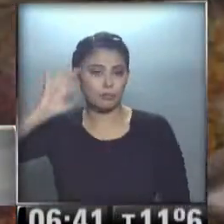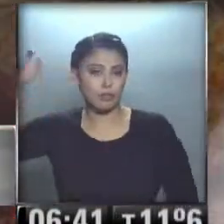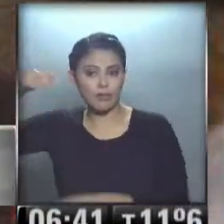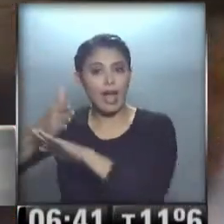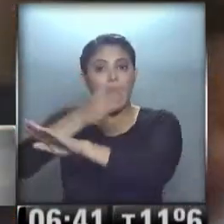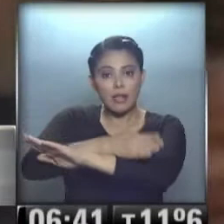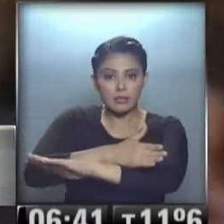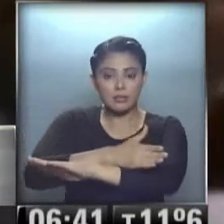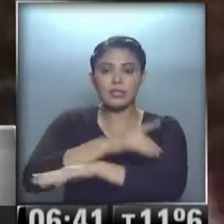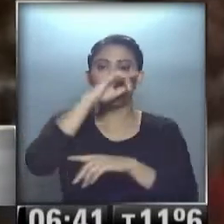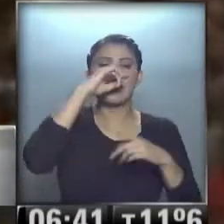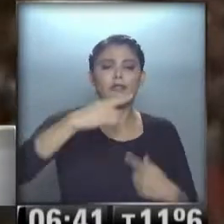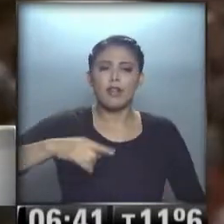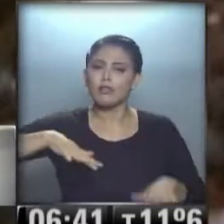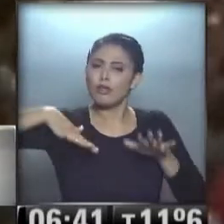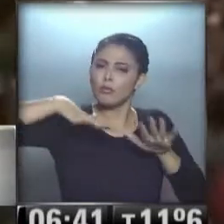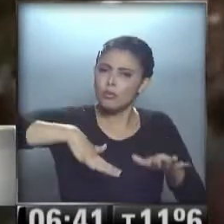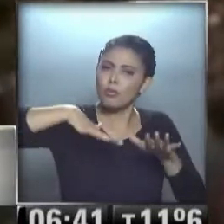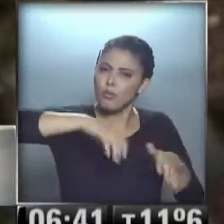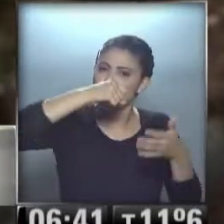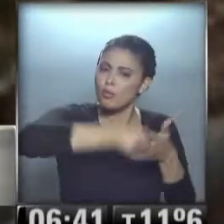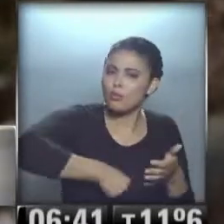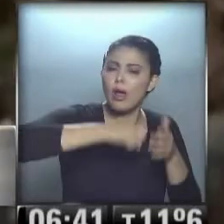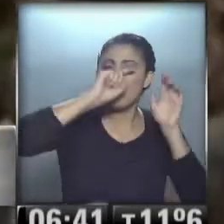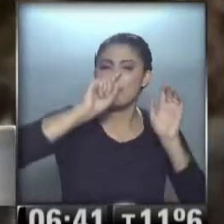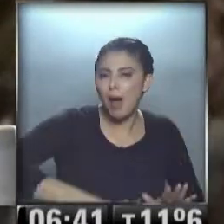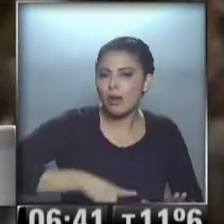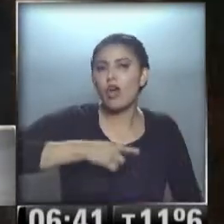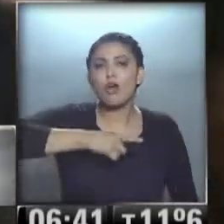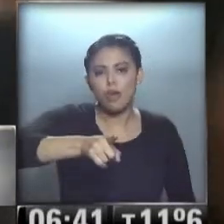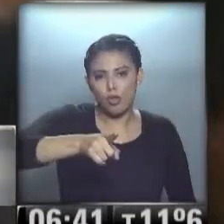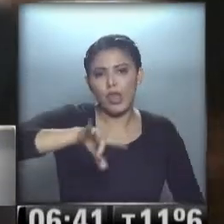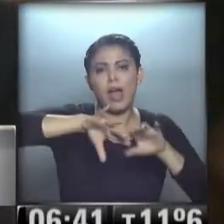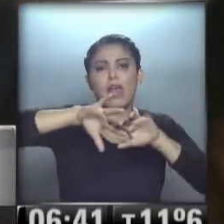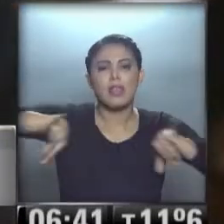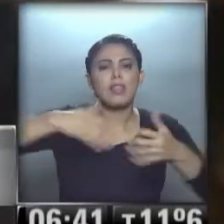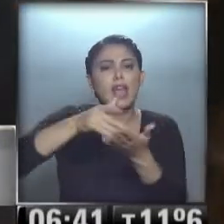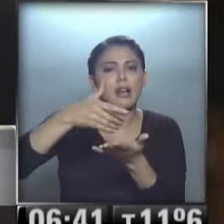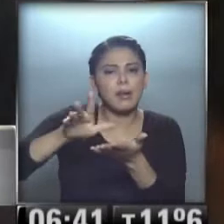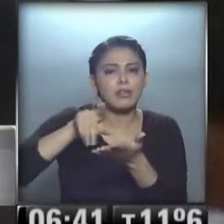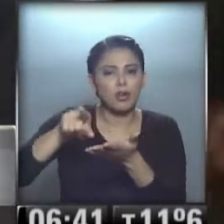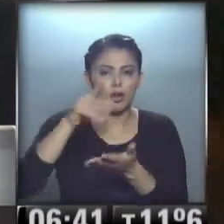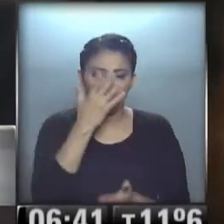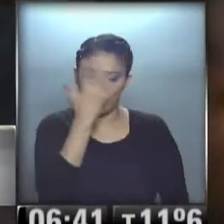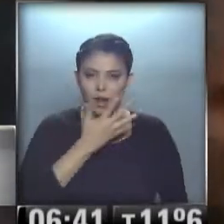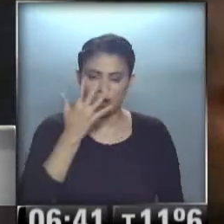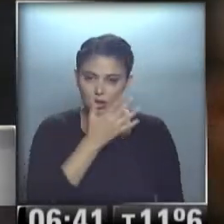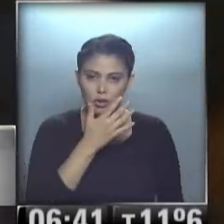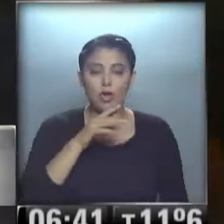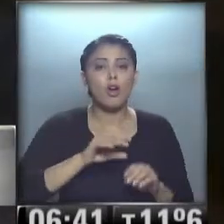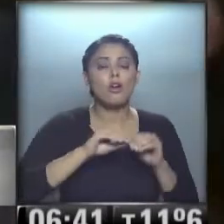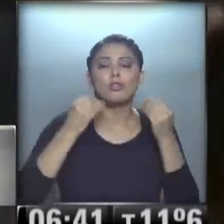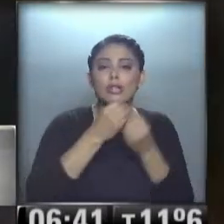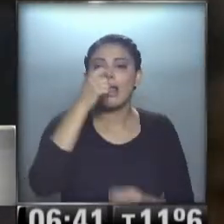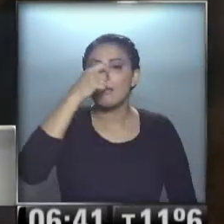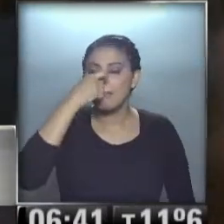Mandela encabezó diversos movimientos y huelgas en contra del apartheid. Sufrió 27 años